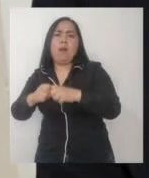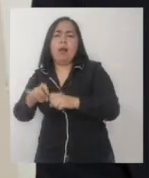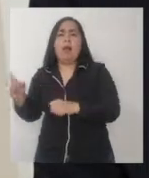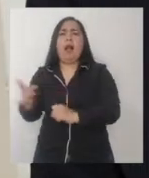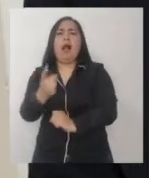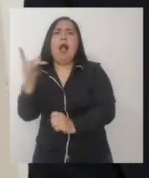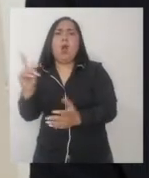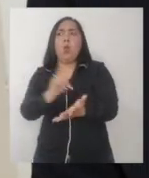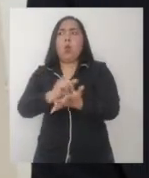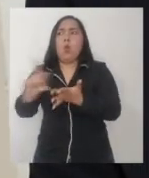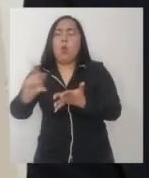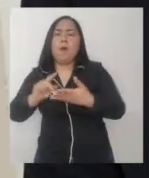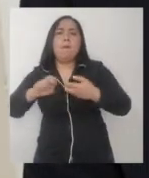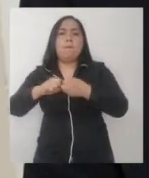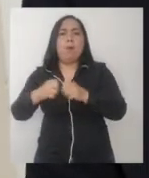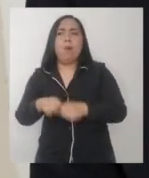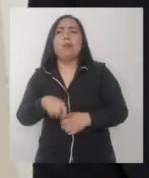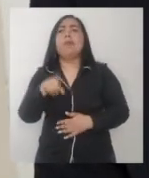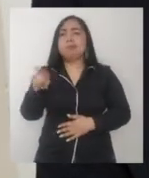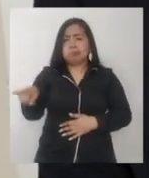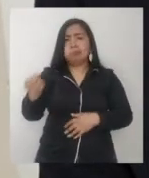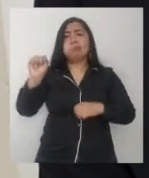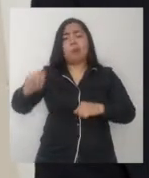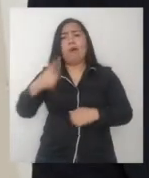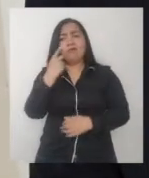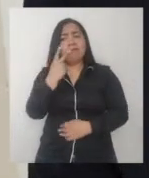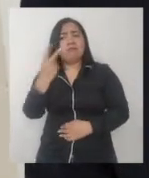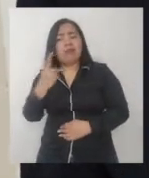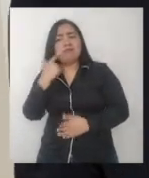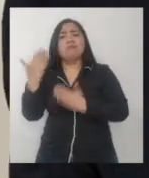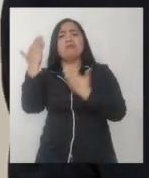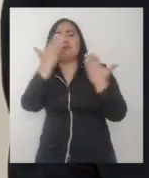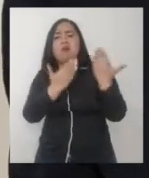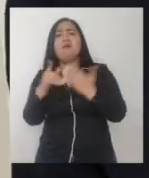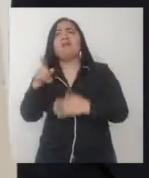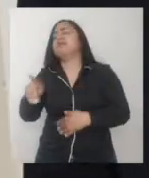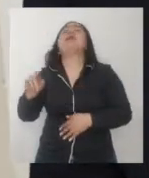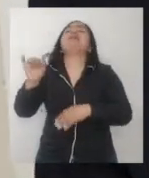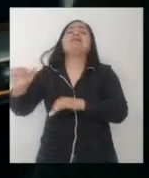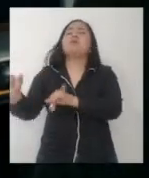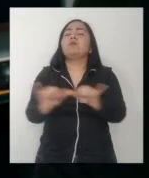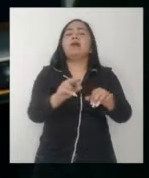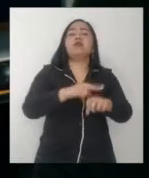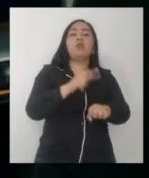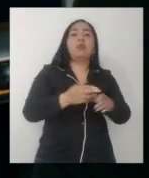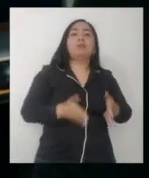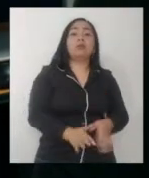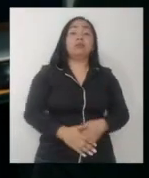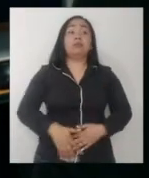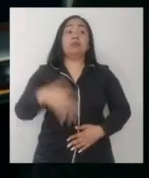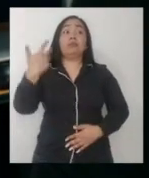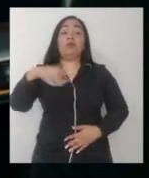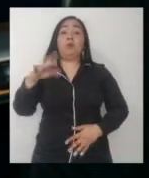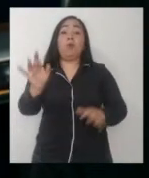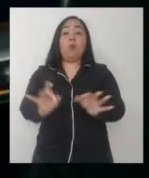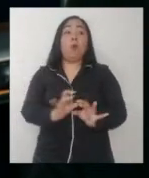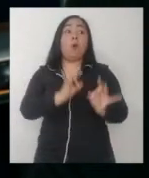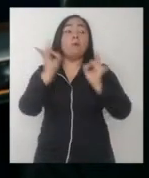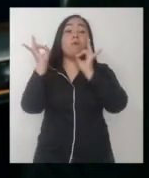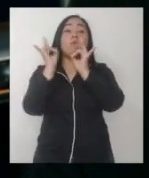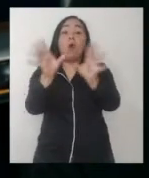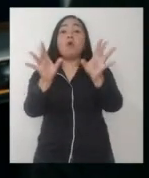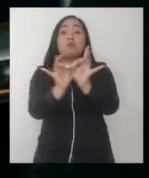que viene y se da en el alumbramiento normal. Tendrán la gran oportunidad de